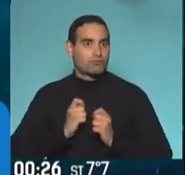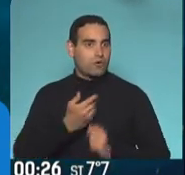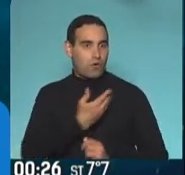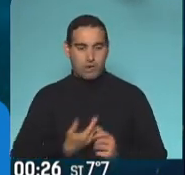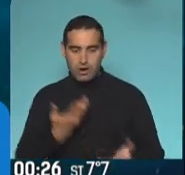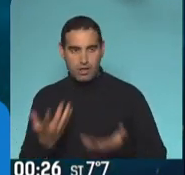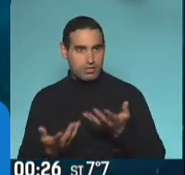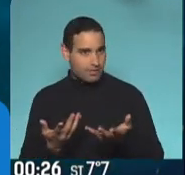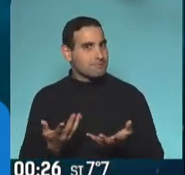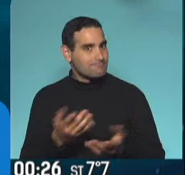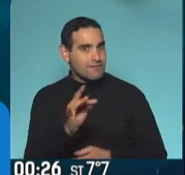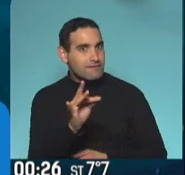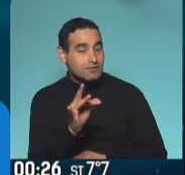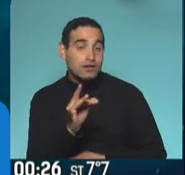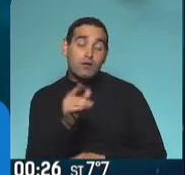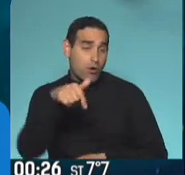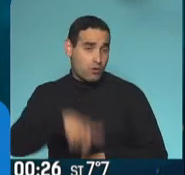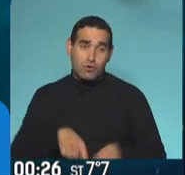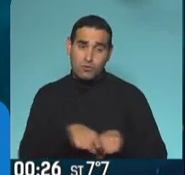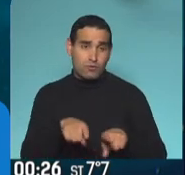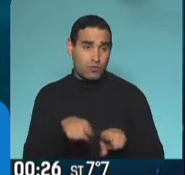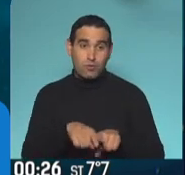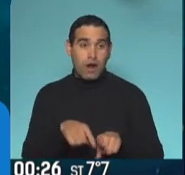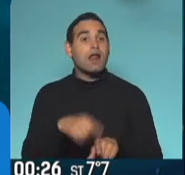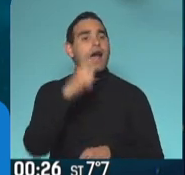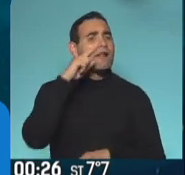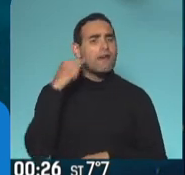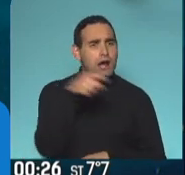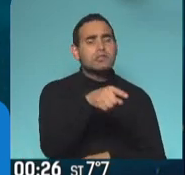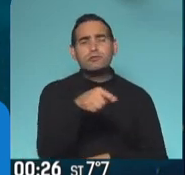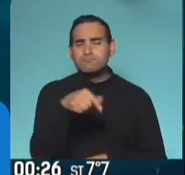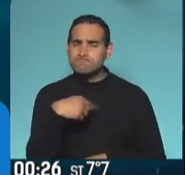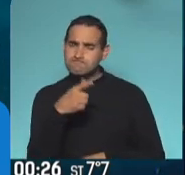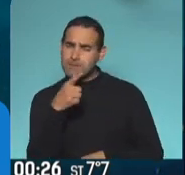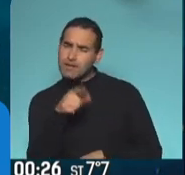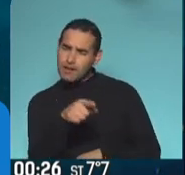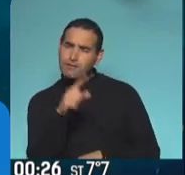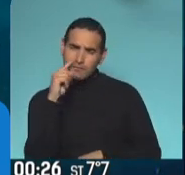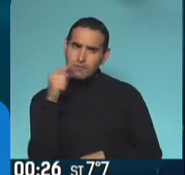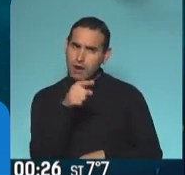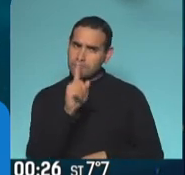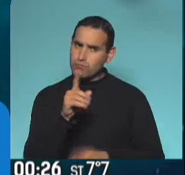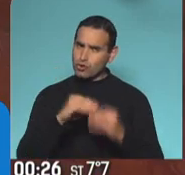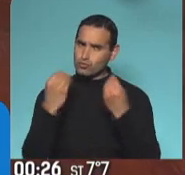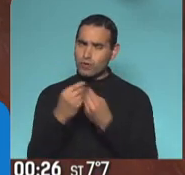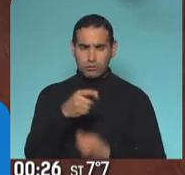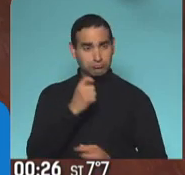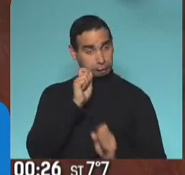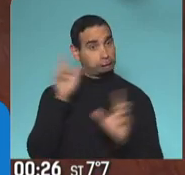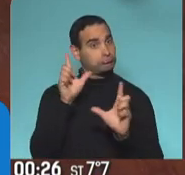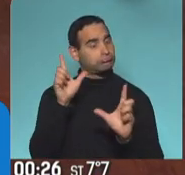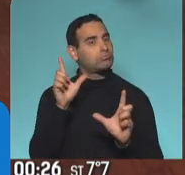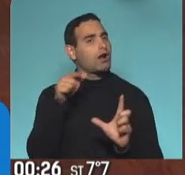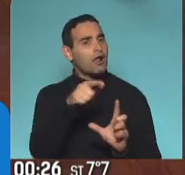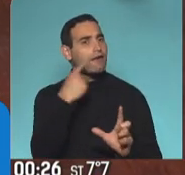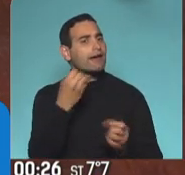la convertibilidad entonces yo creo que hoy lo que debe estar tratando hacer alberto que me parece que hasta el resultado de los sorprende al mismo esta tarde a